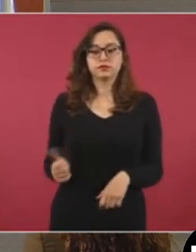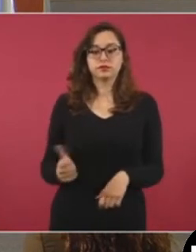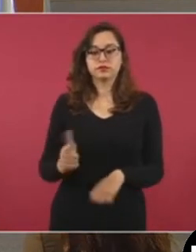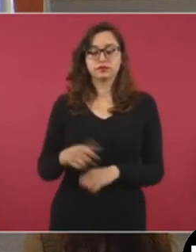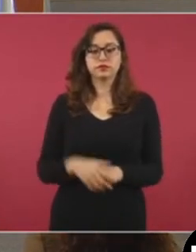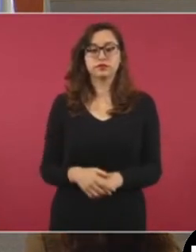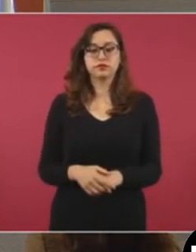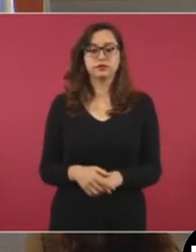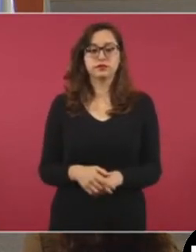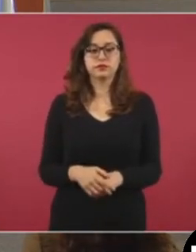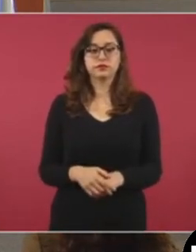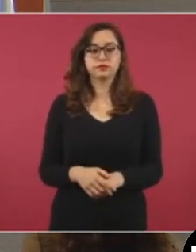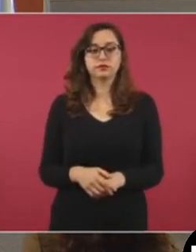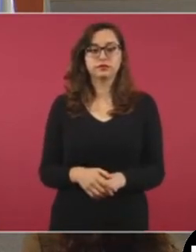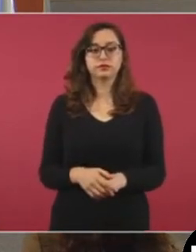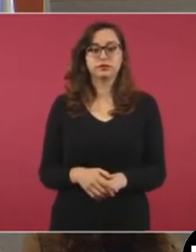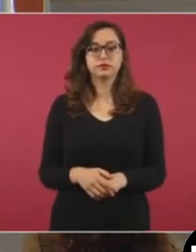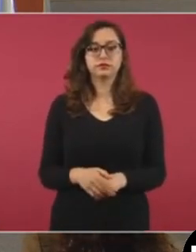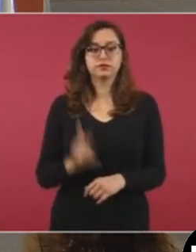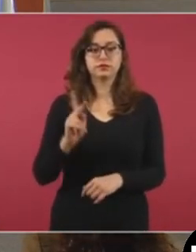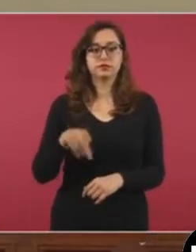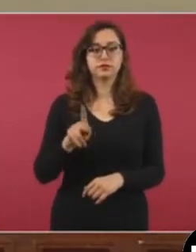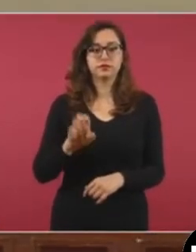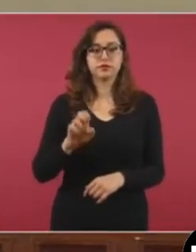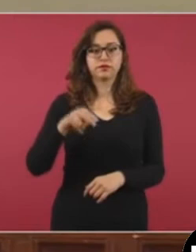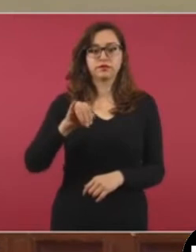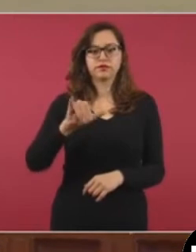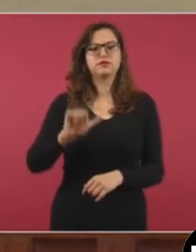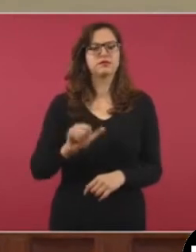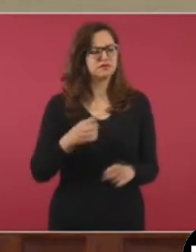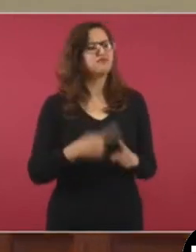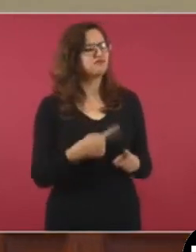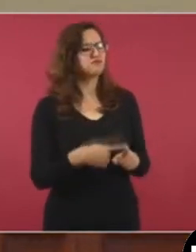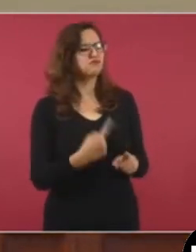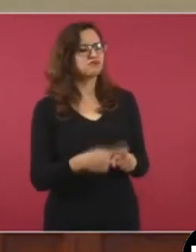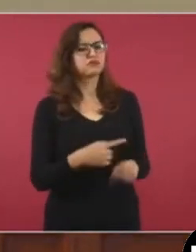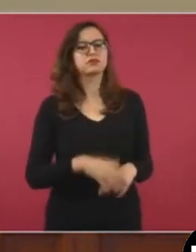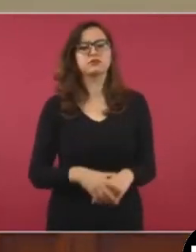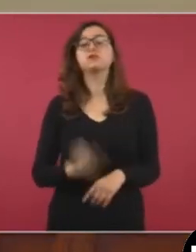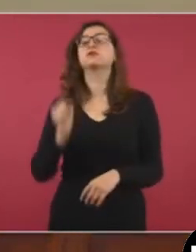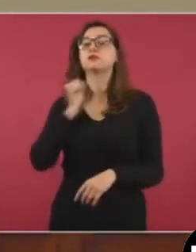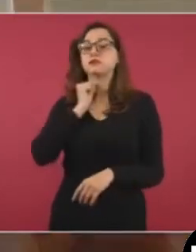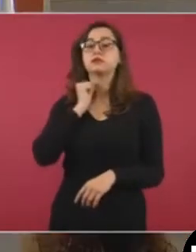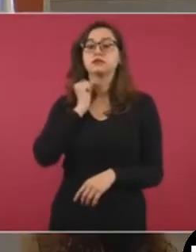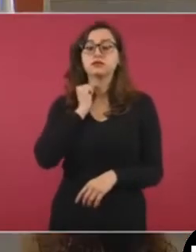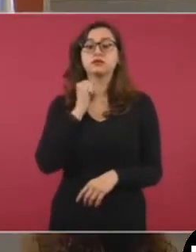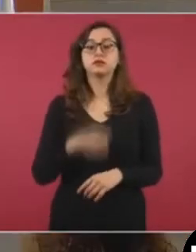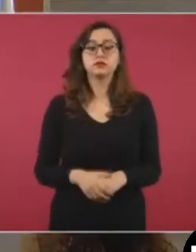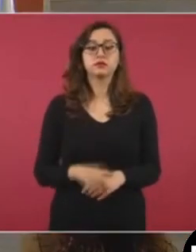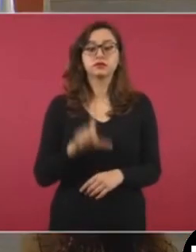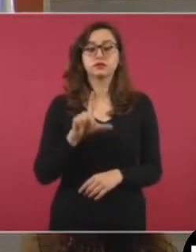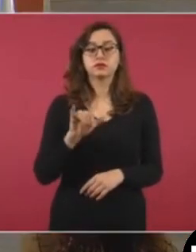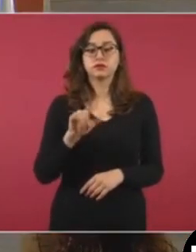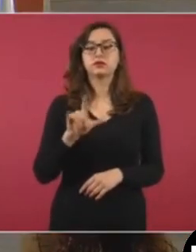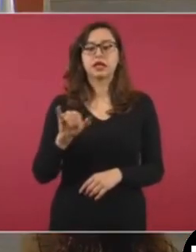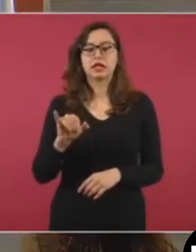Kenia López Rabadán, ¿quién es? ¿Eh? Senador. Lili